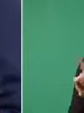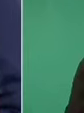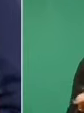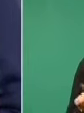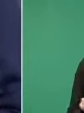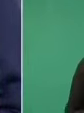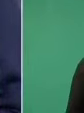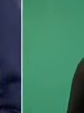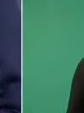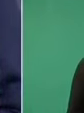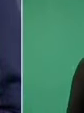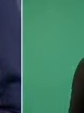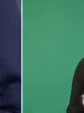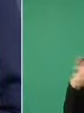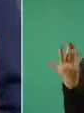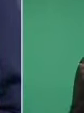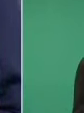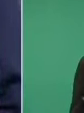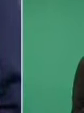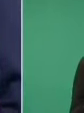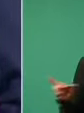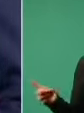Ya la vamos a presentar.